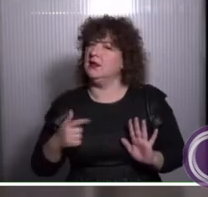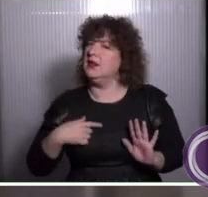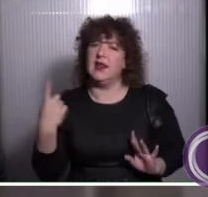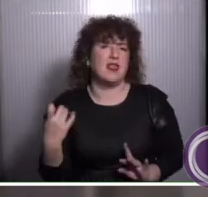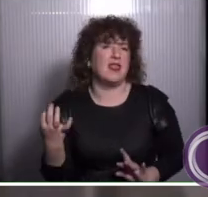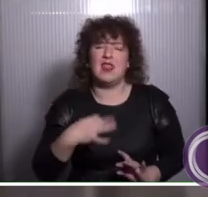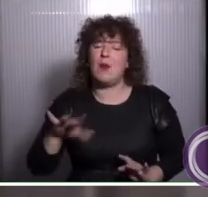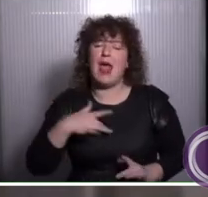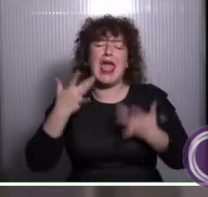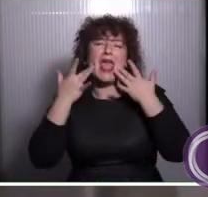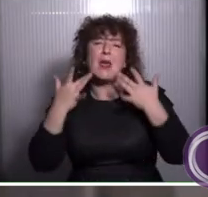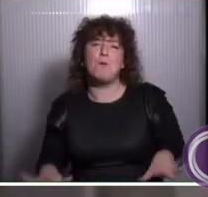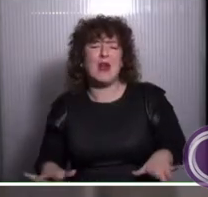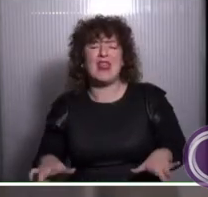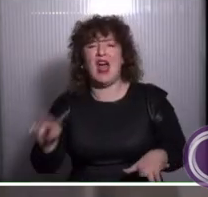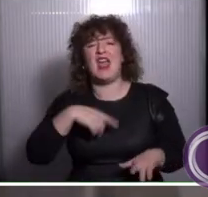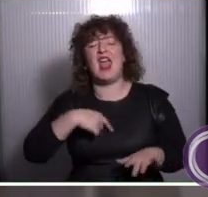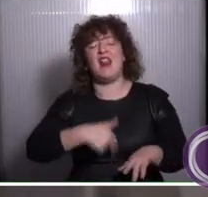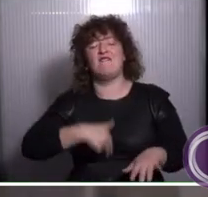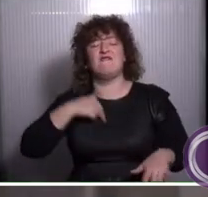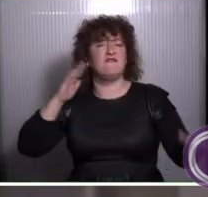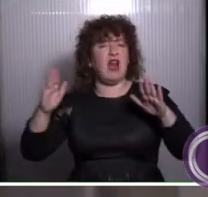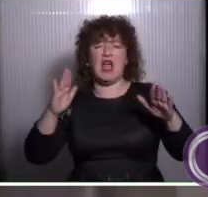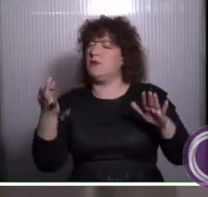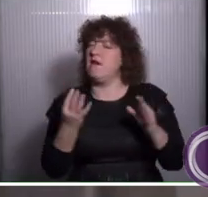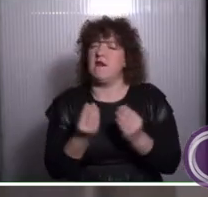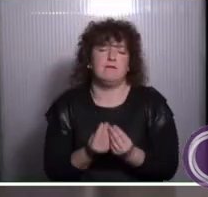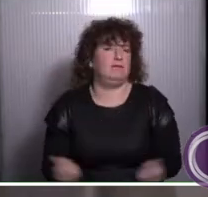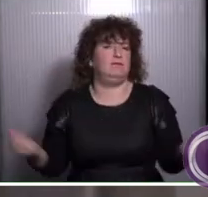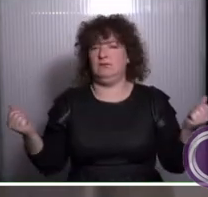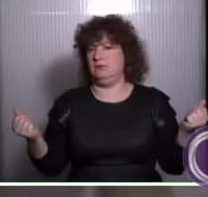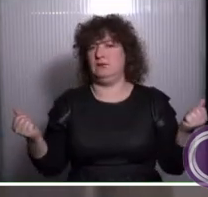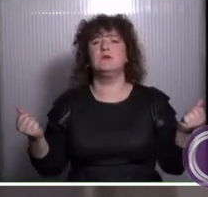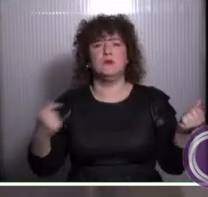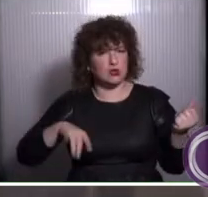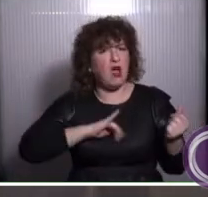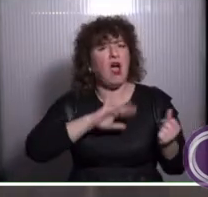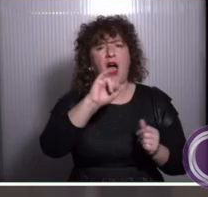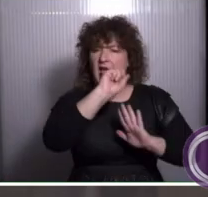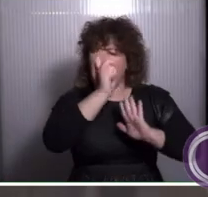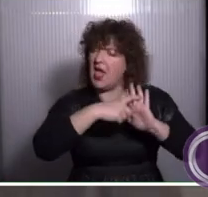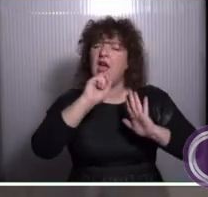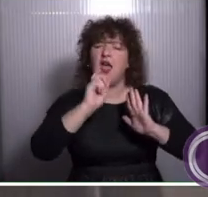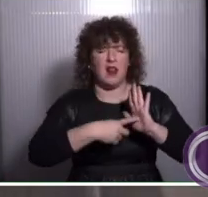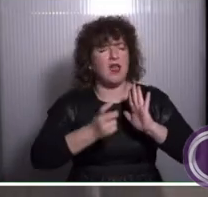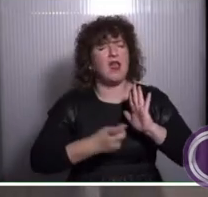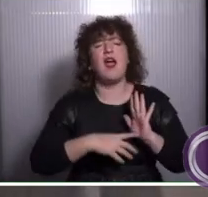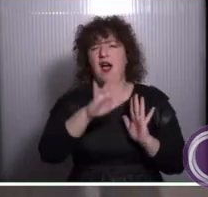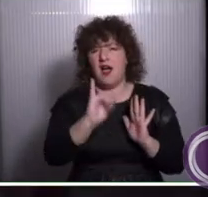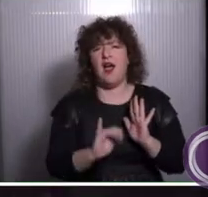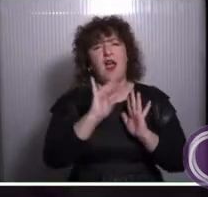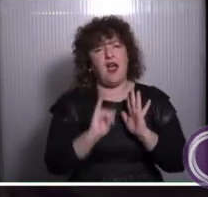la impunidad del franquismo. Porque tenemos las leyes para ello.